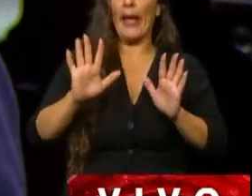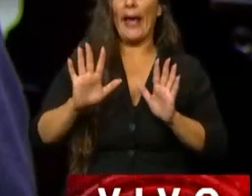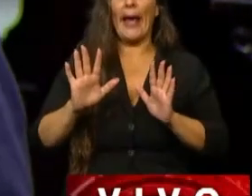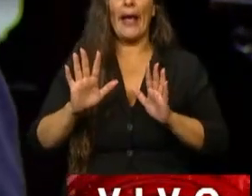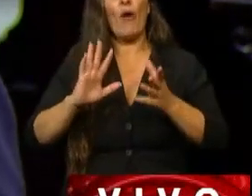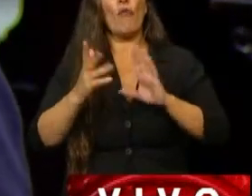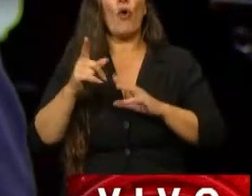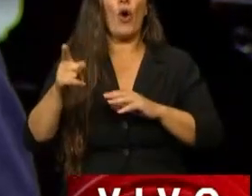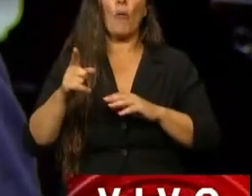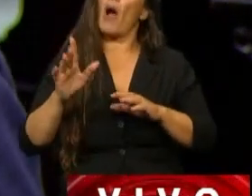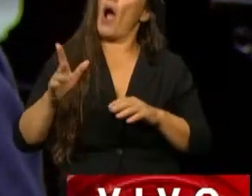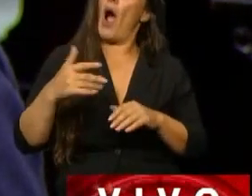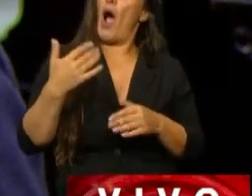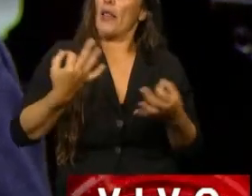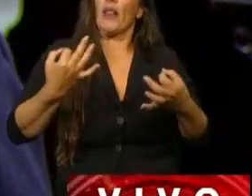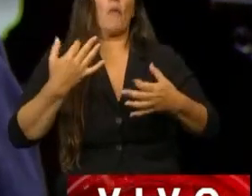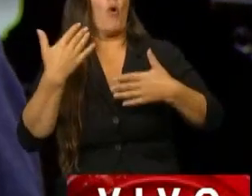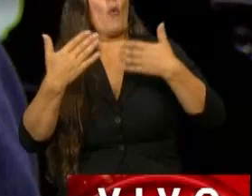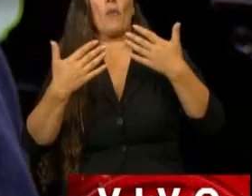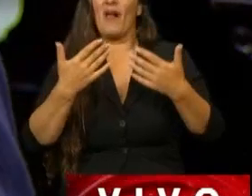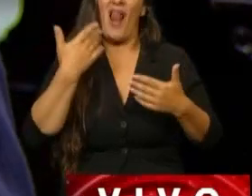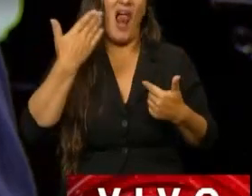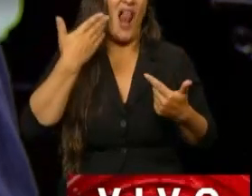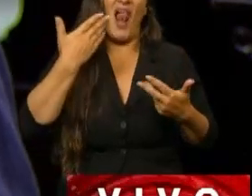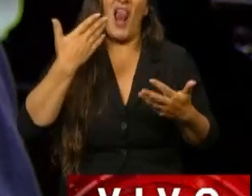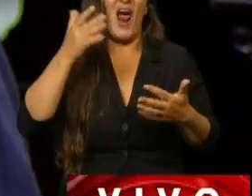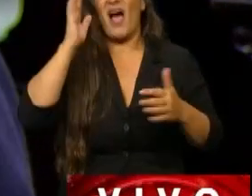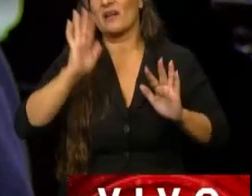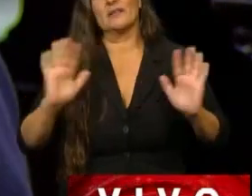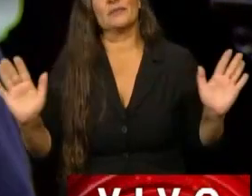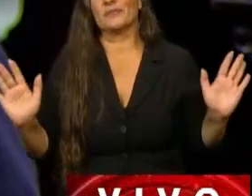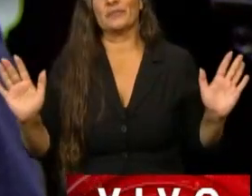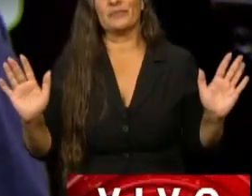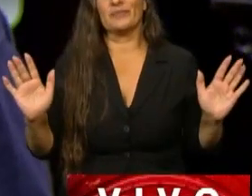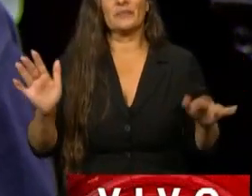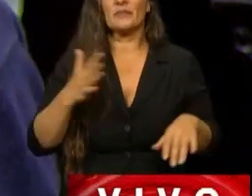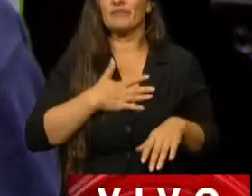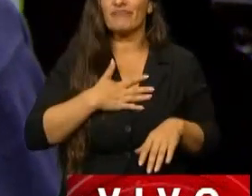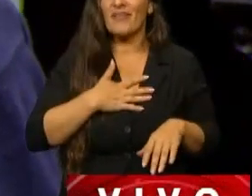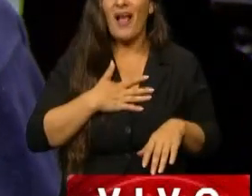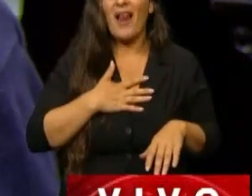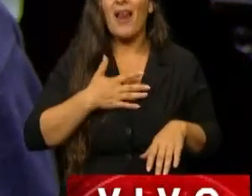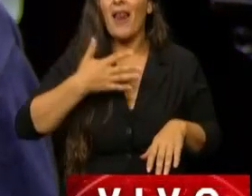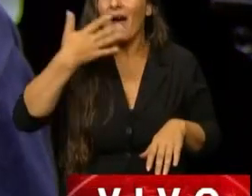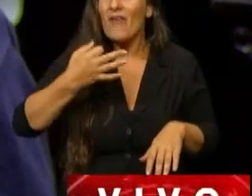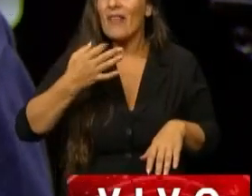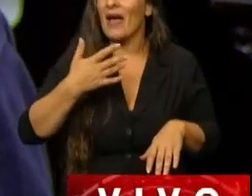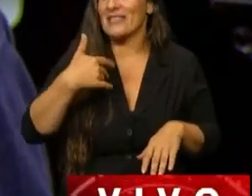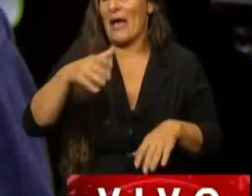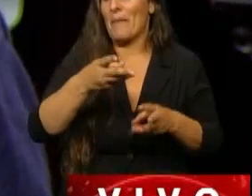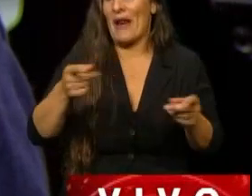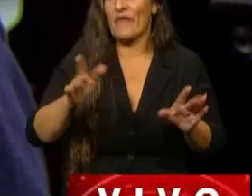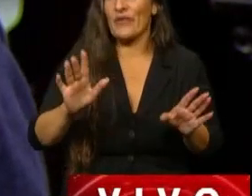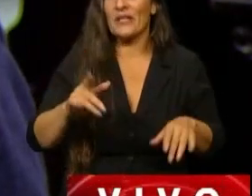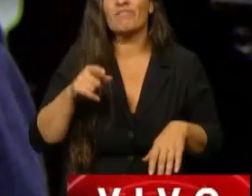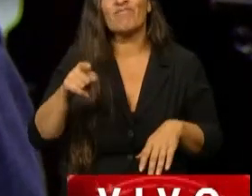una grandeza que ya hemos perdido. Mire, presidente, para terminar, yo creo que hay que seguir